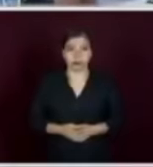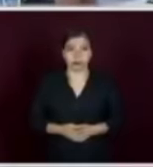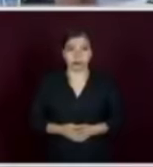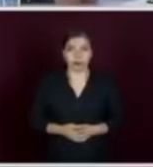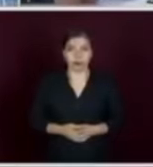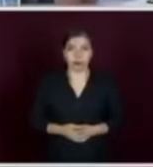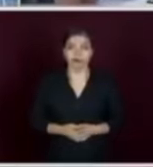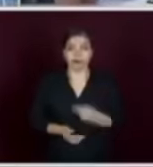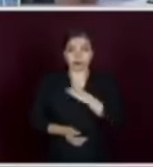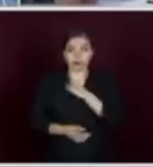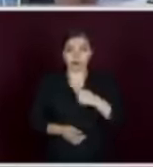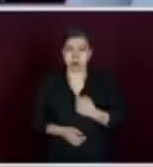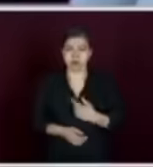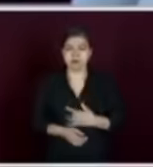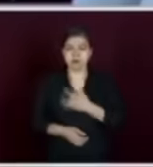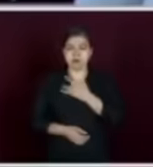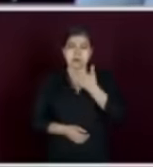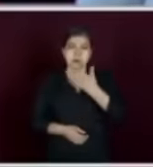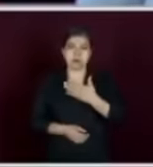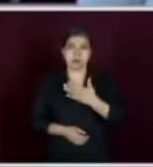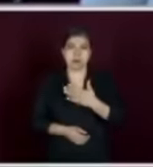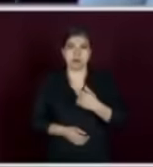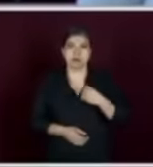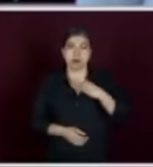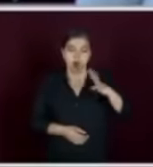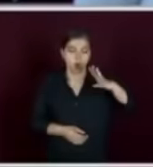Estar con Obrador.